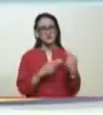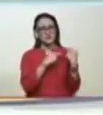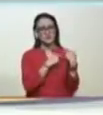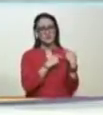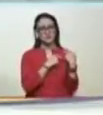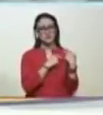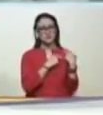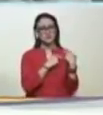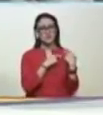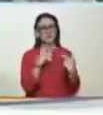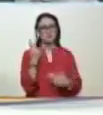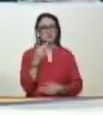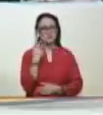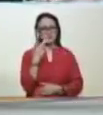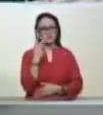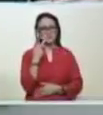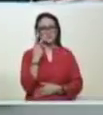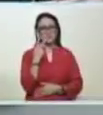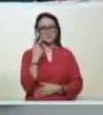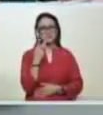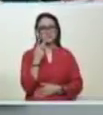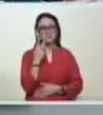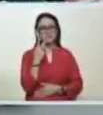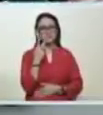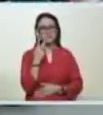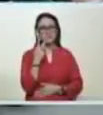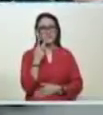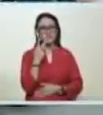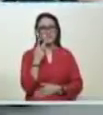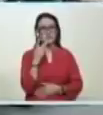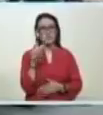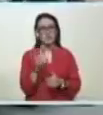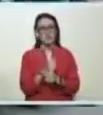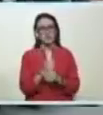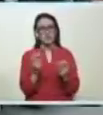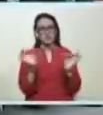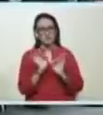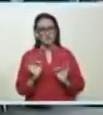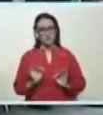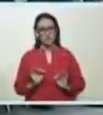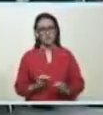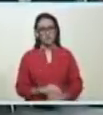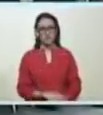responsabilidad de los políticos encontrar la vía para ello.